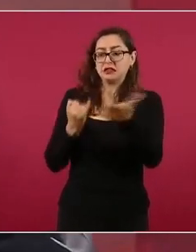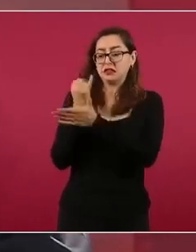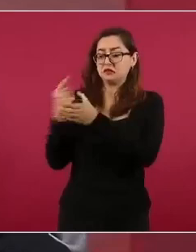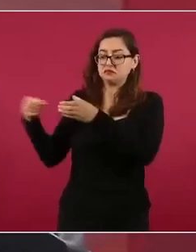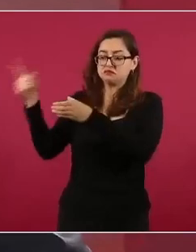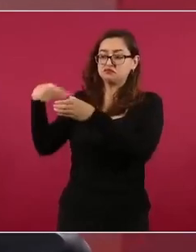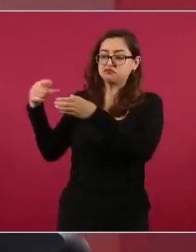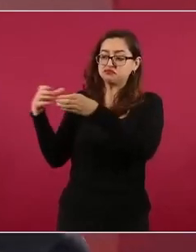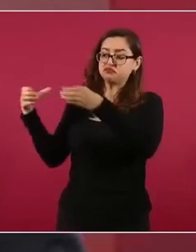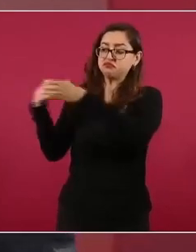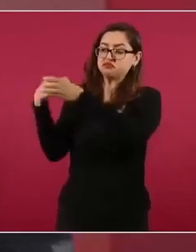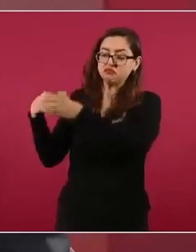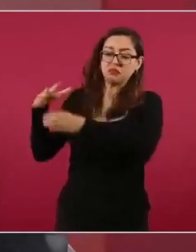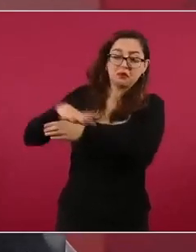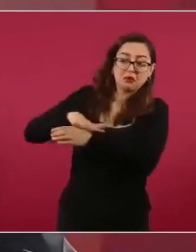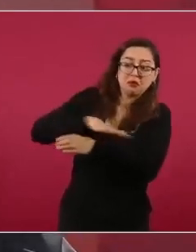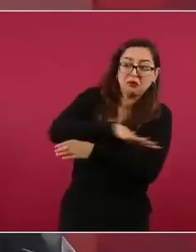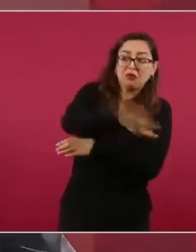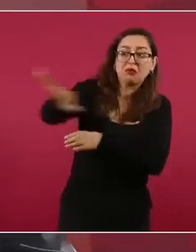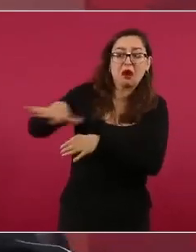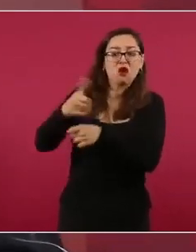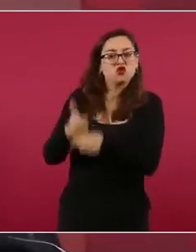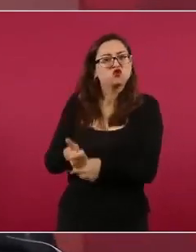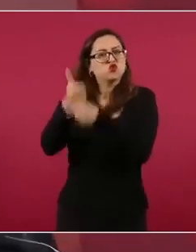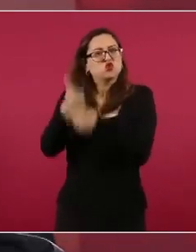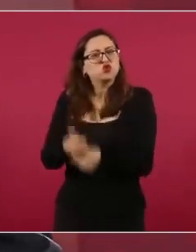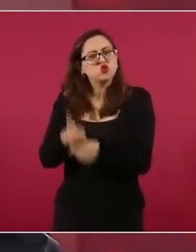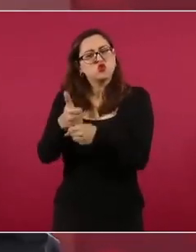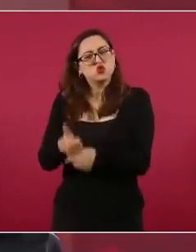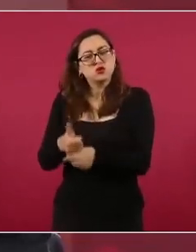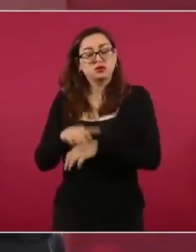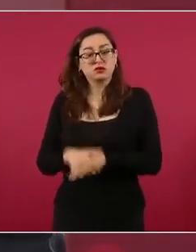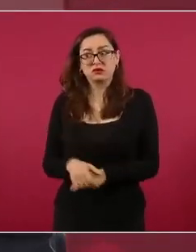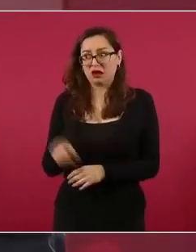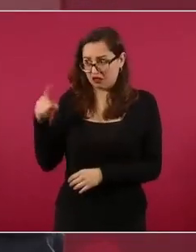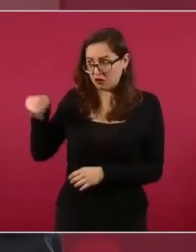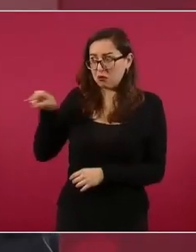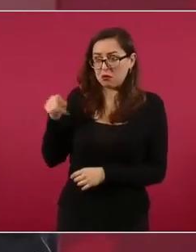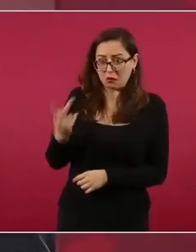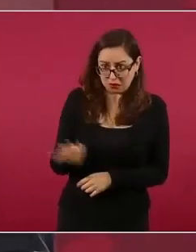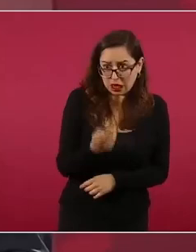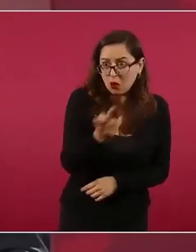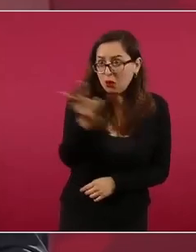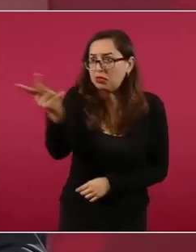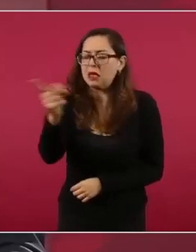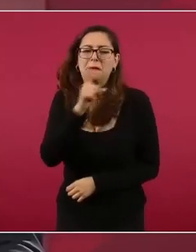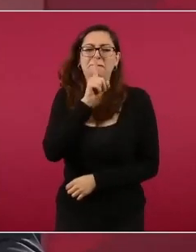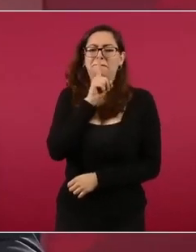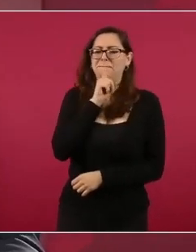Pero ¿consultaron al pueblo? No.